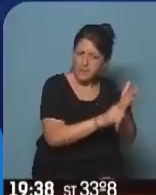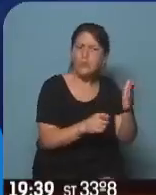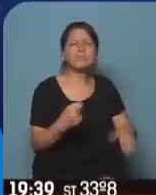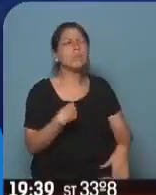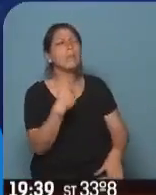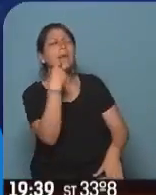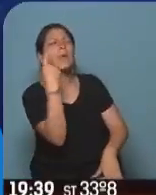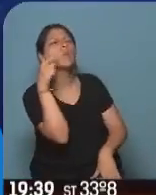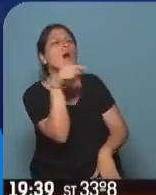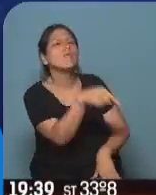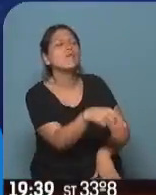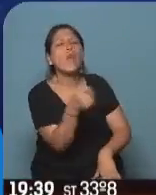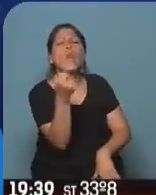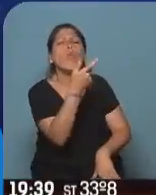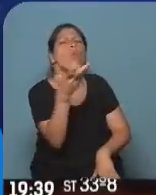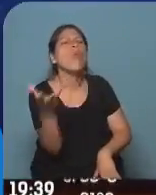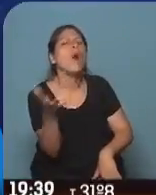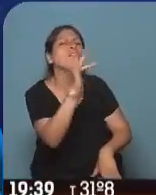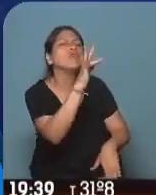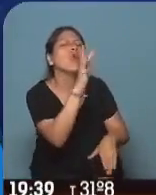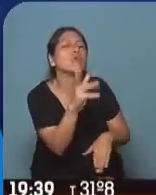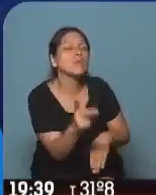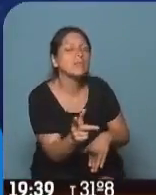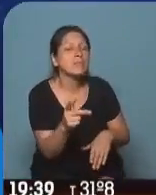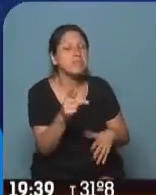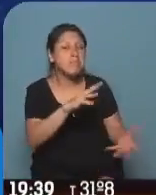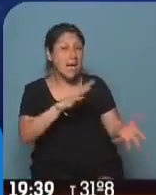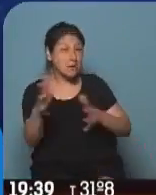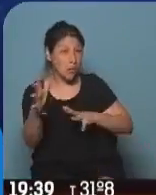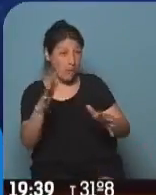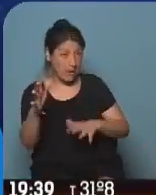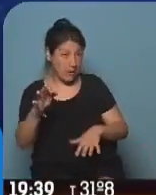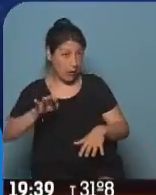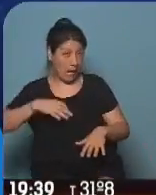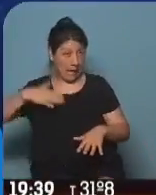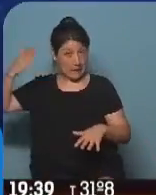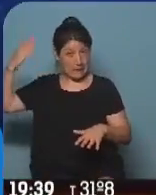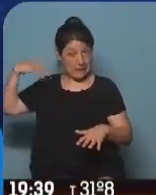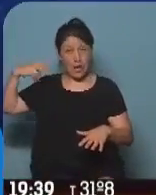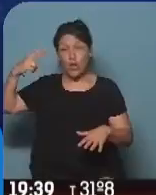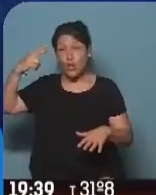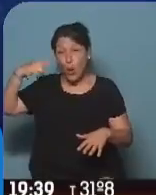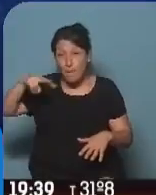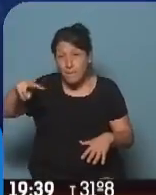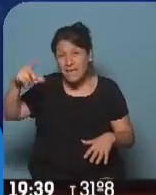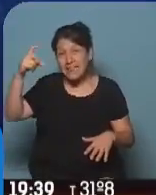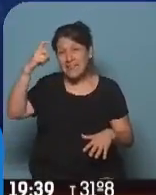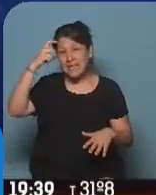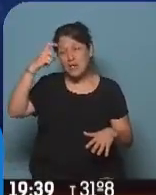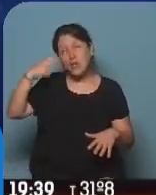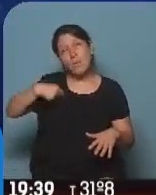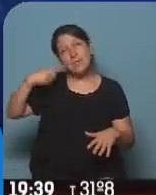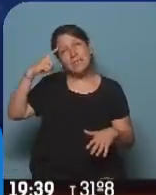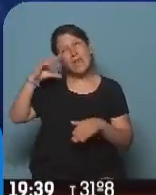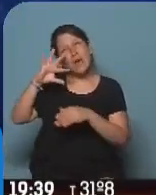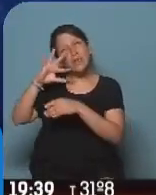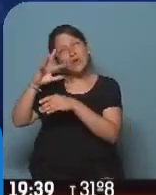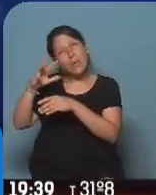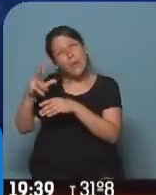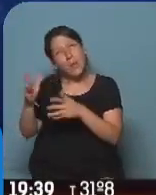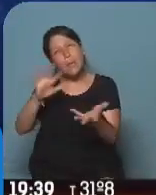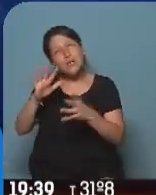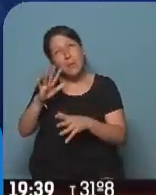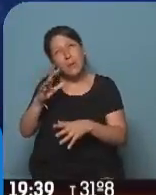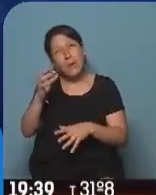decía, cerca del 2010, que lo robado ascendía a 21.000 millones